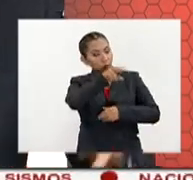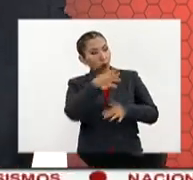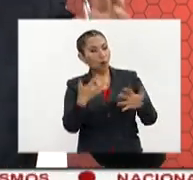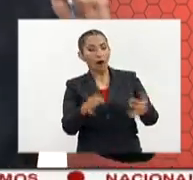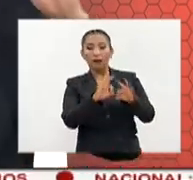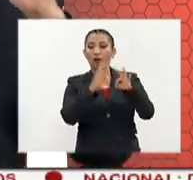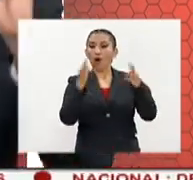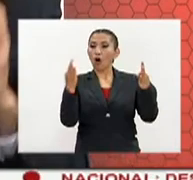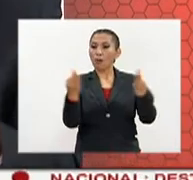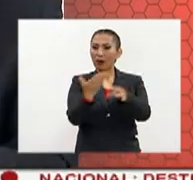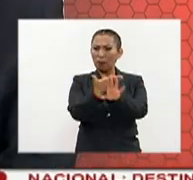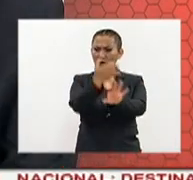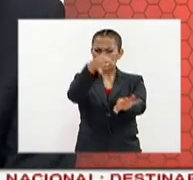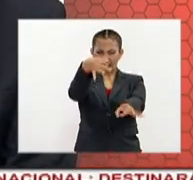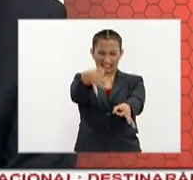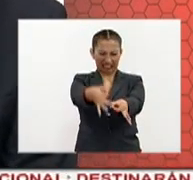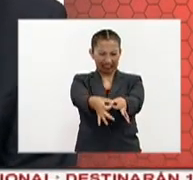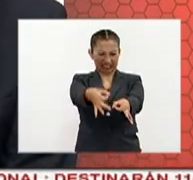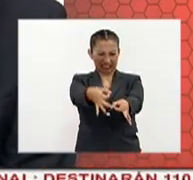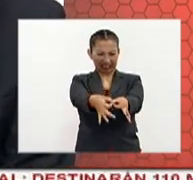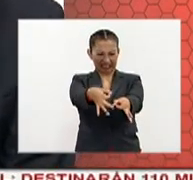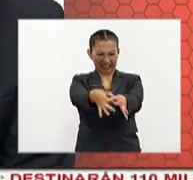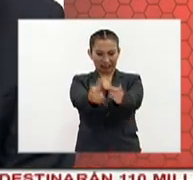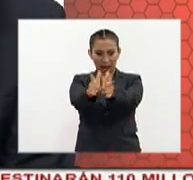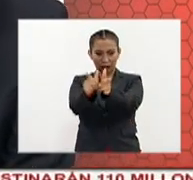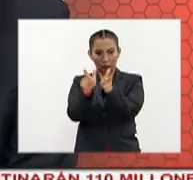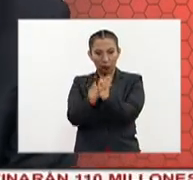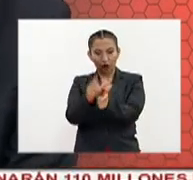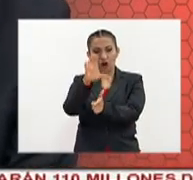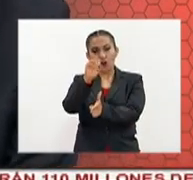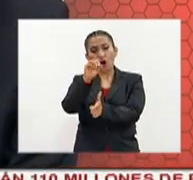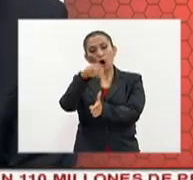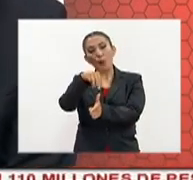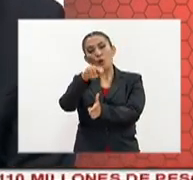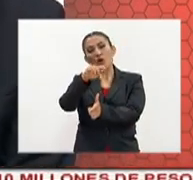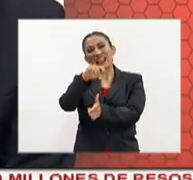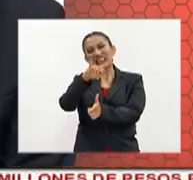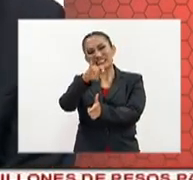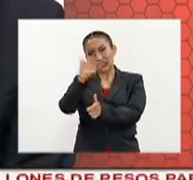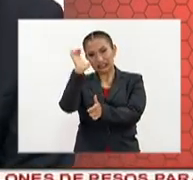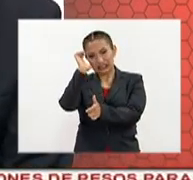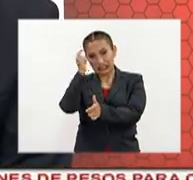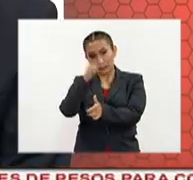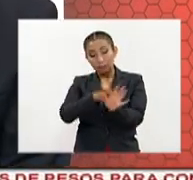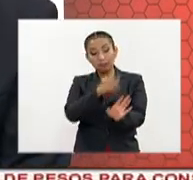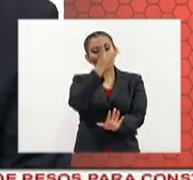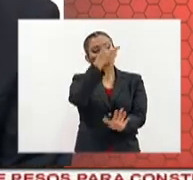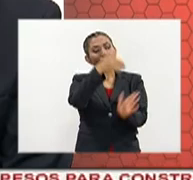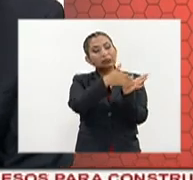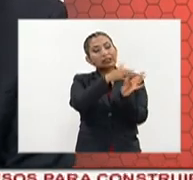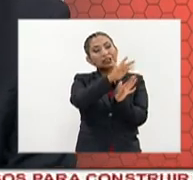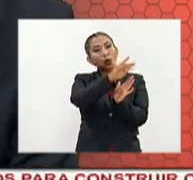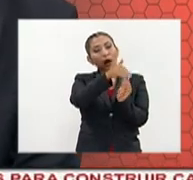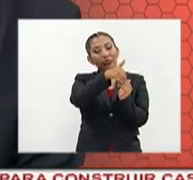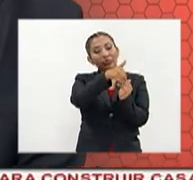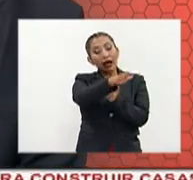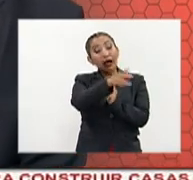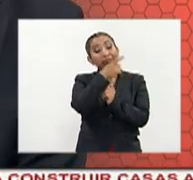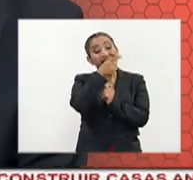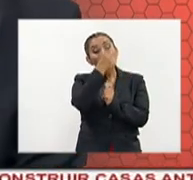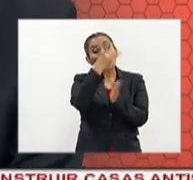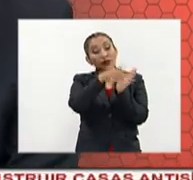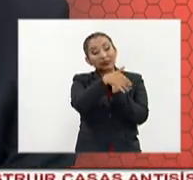este modelo tan preciso, ¿no?, de cómo es el Partido Comunista Chino. Mencionaron una fecha muy importante, el 2050. Dijeron que